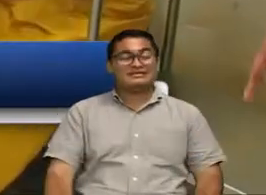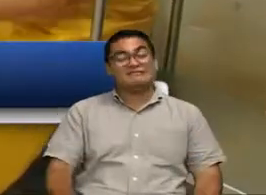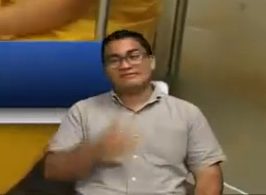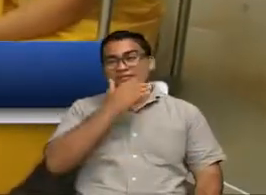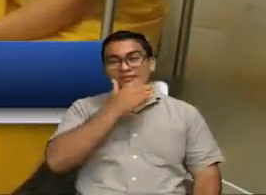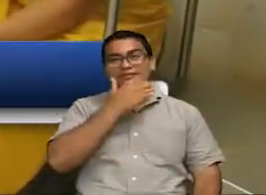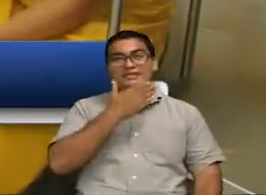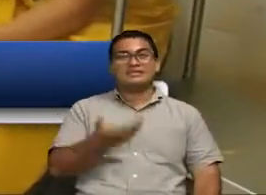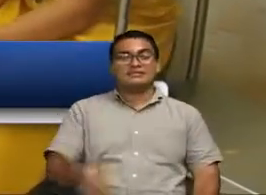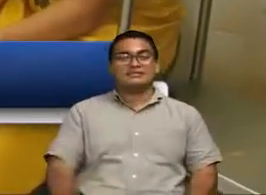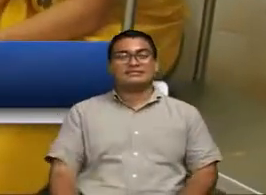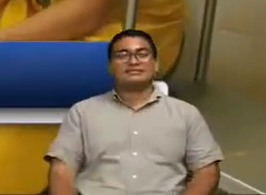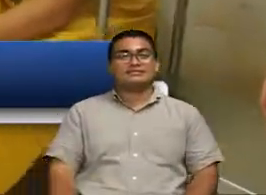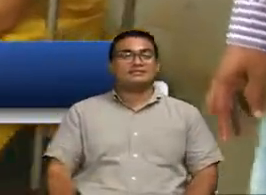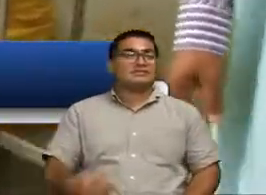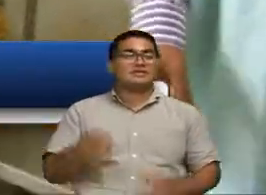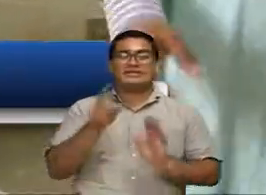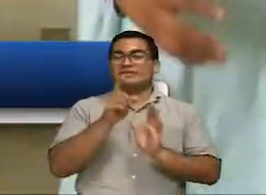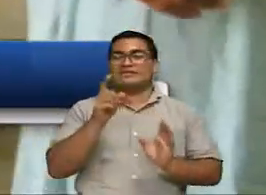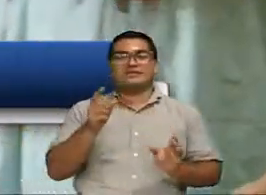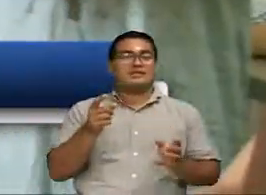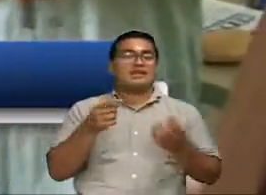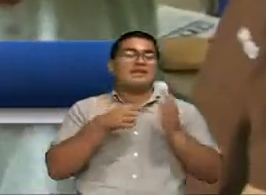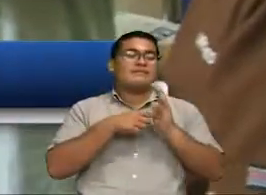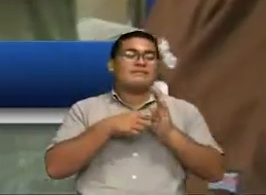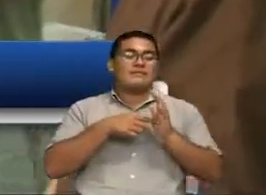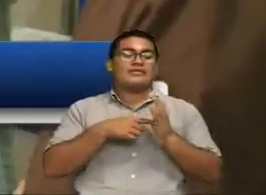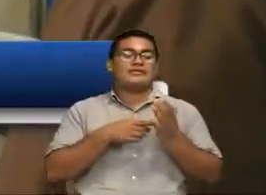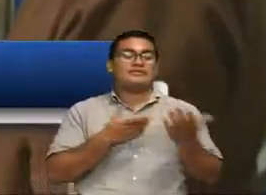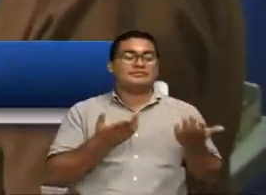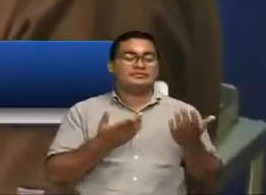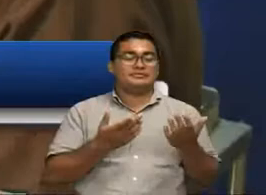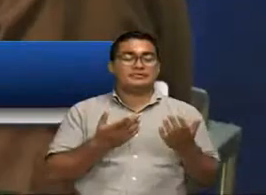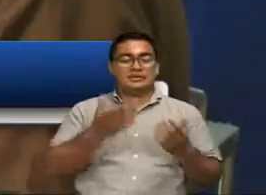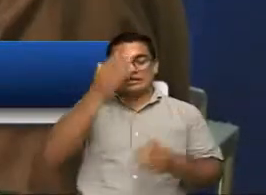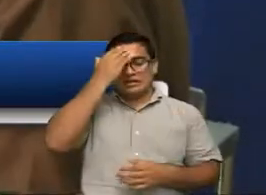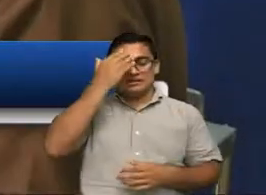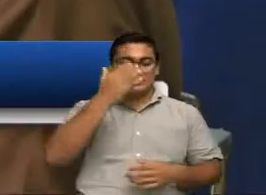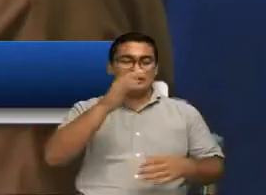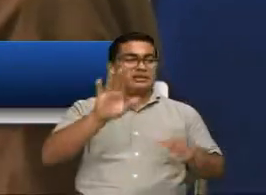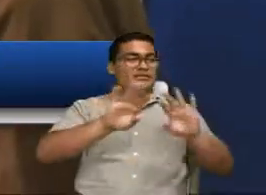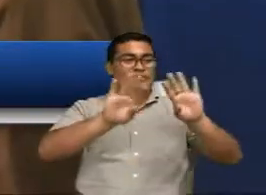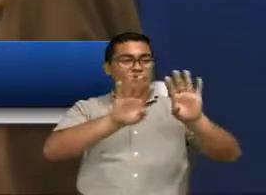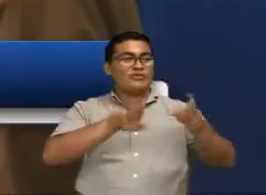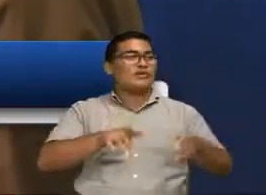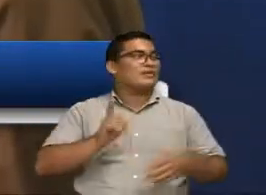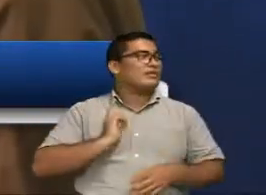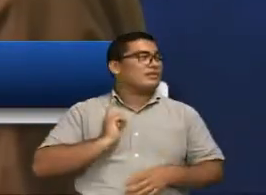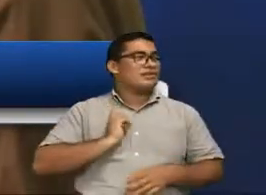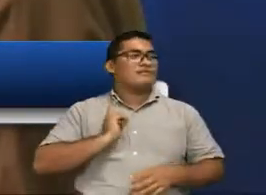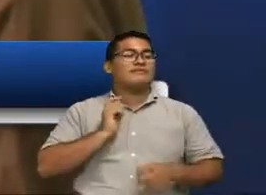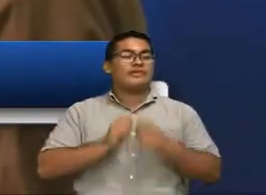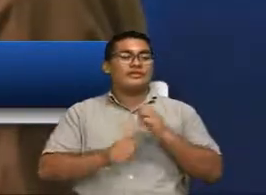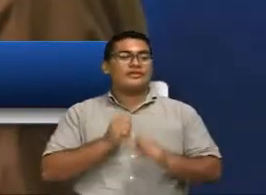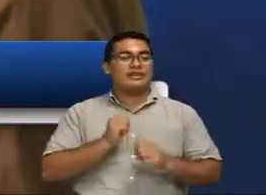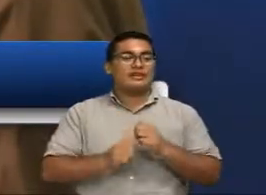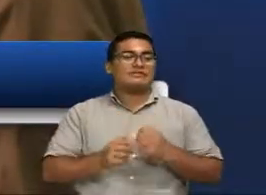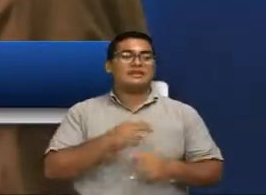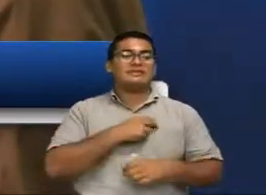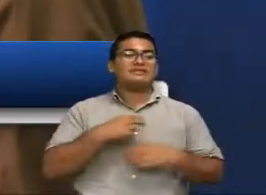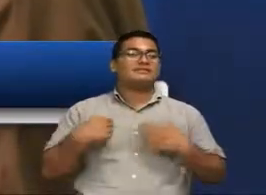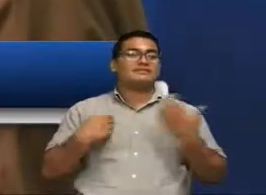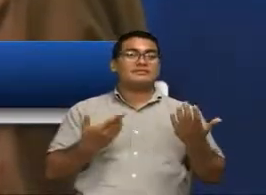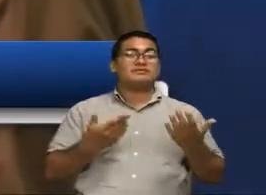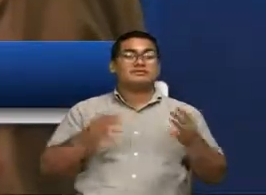salida. Entonces, y por ejemplo, cuando se sabe que una mujer tiene complicaciones y se va a hacer un parto